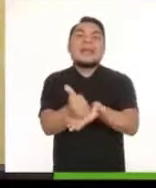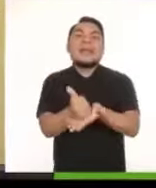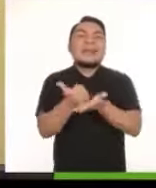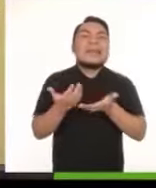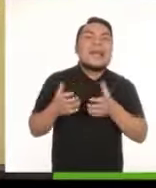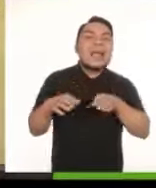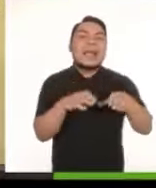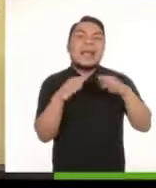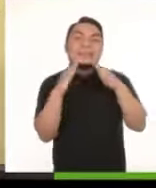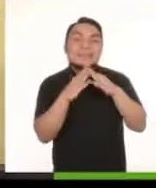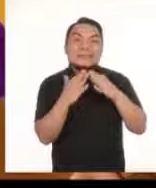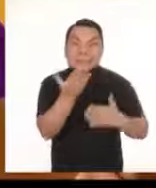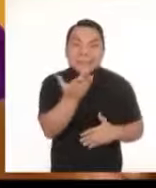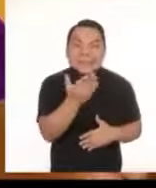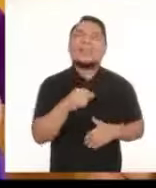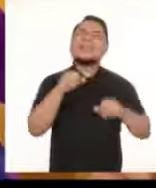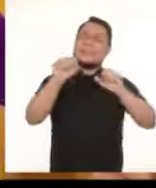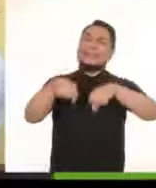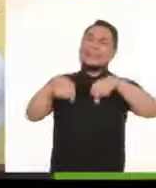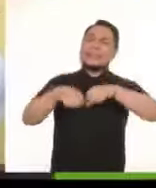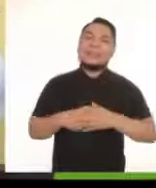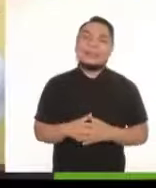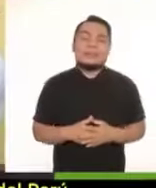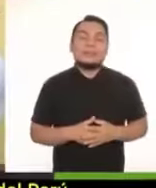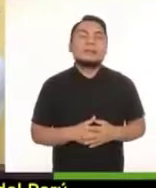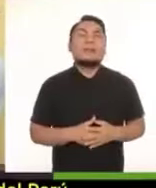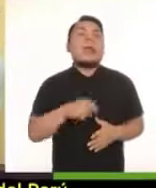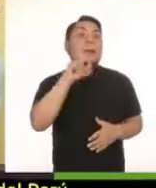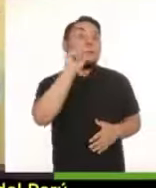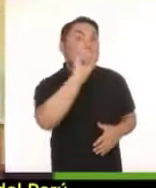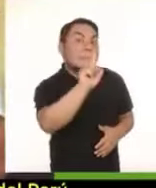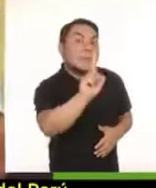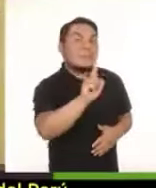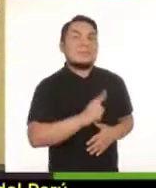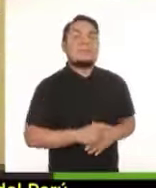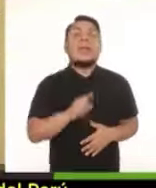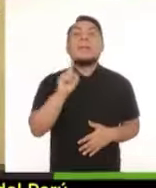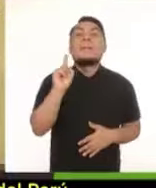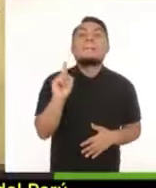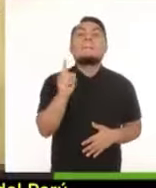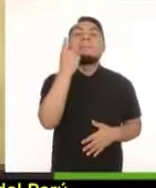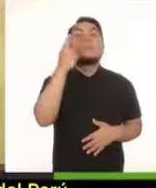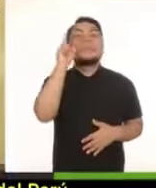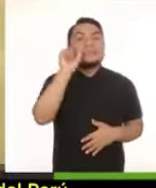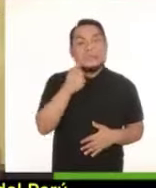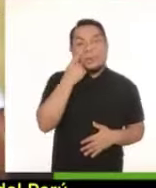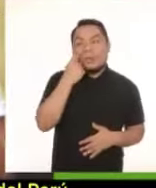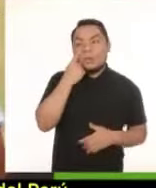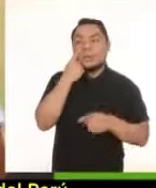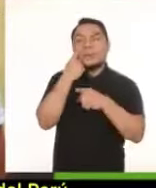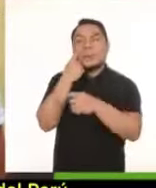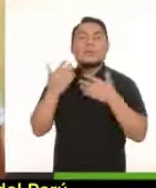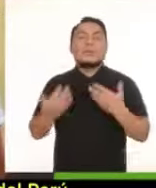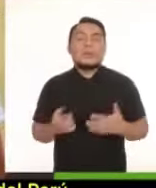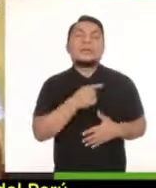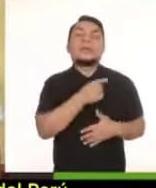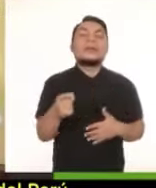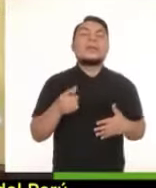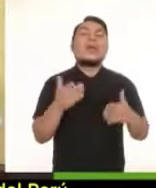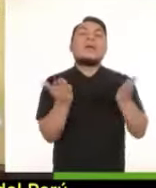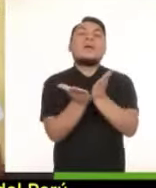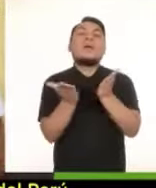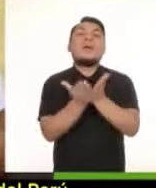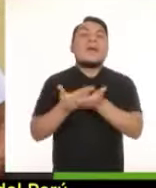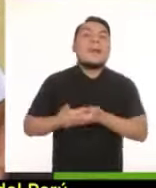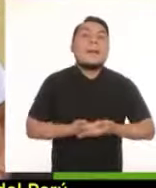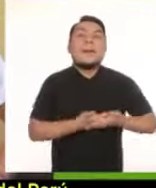en las tareas del hogar? ¡Sí! Pero primero vamos a conocer a